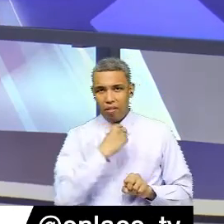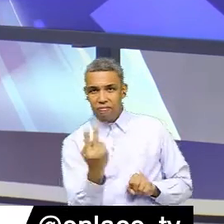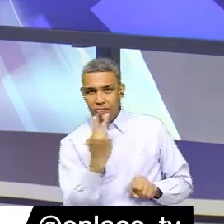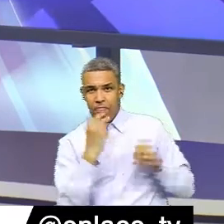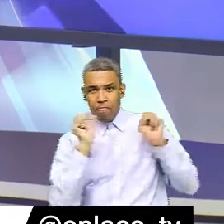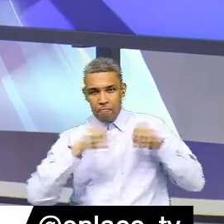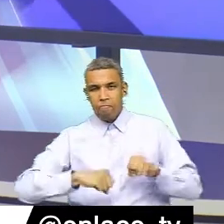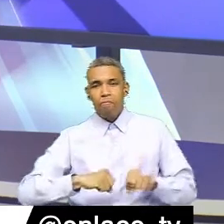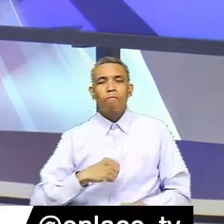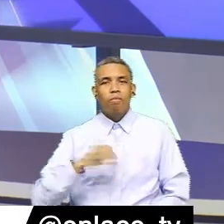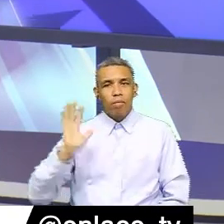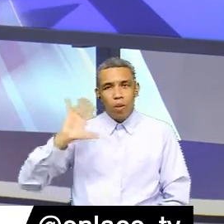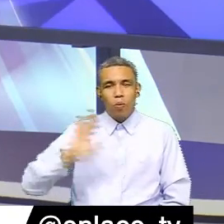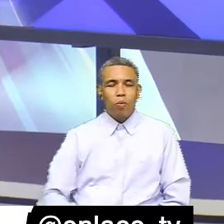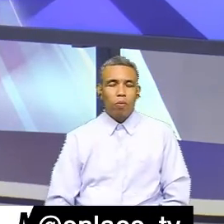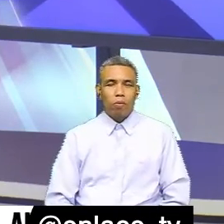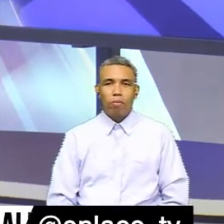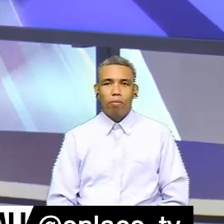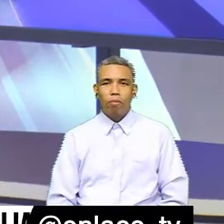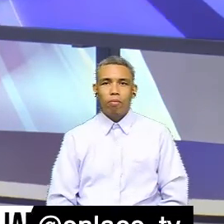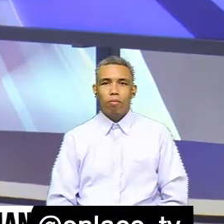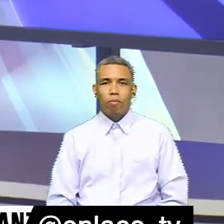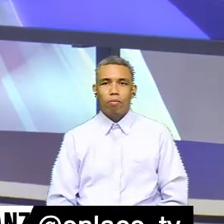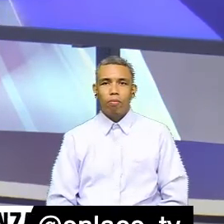enlace noticias lo que usted quiere ver facebook